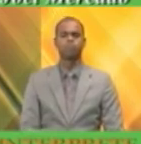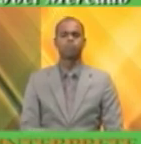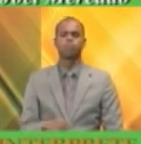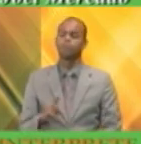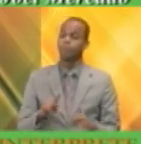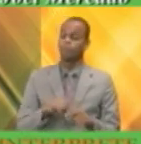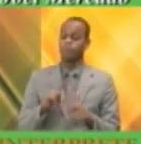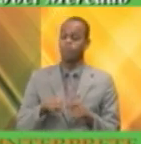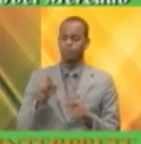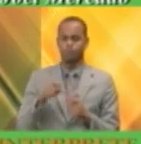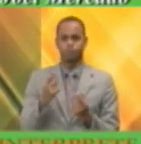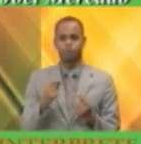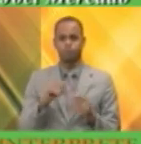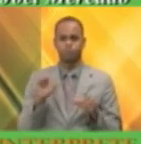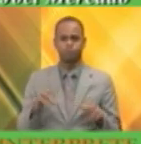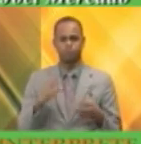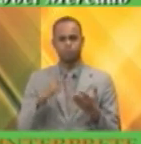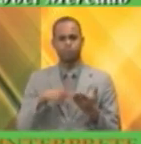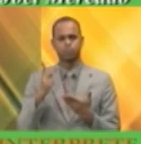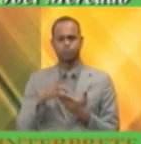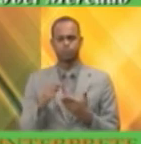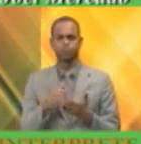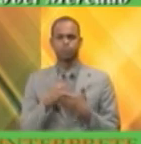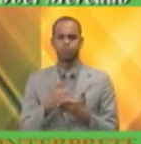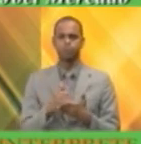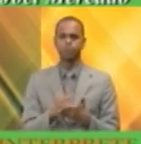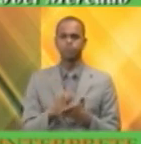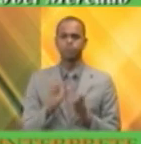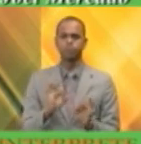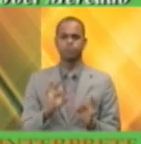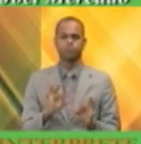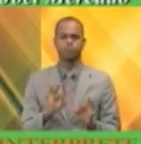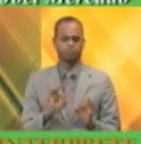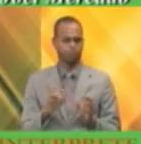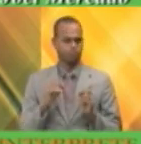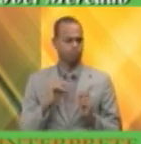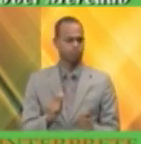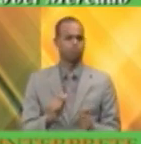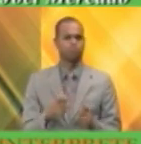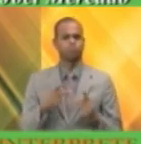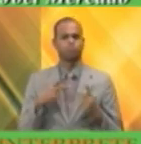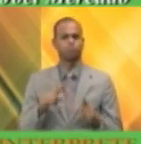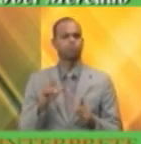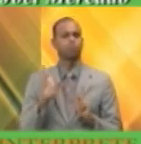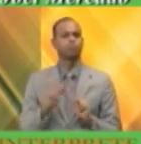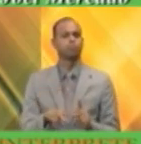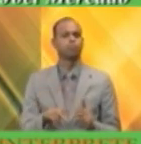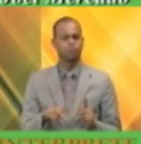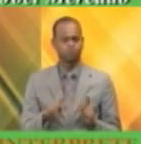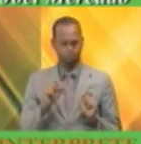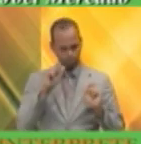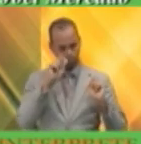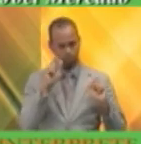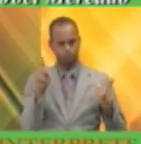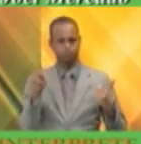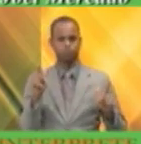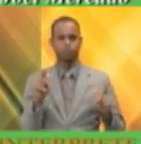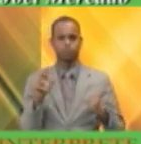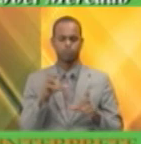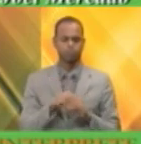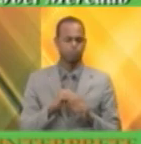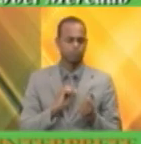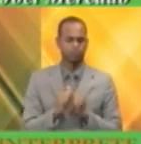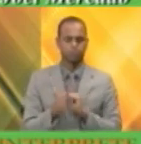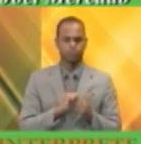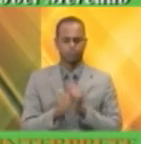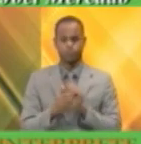programas que ayude a una inclusión más efectiva, rápida, que le permita a la persona despertar, sea en el deporte,